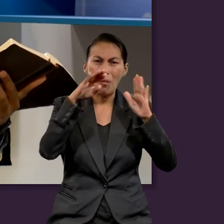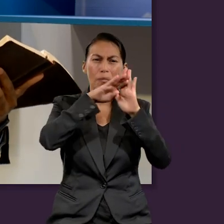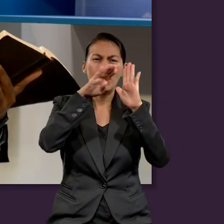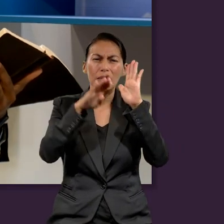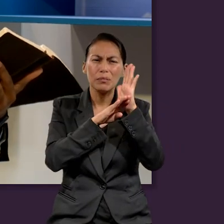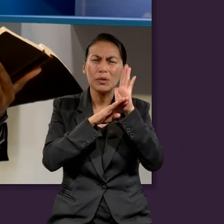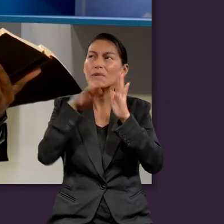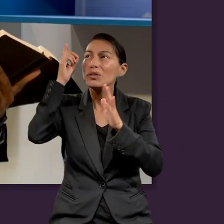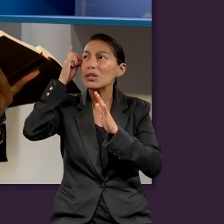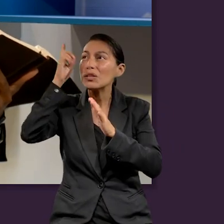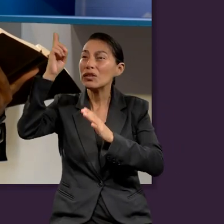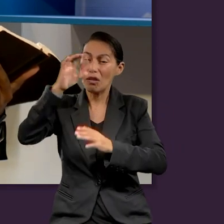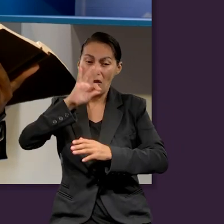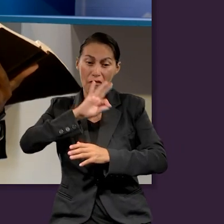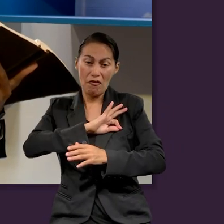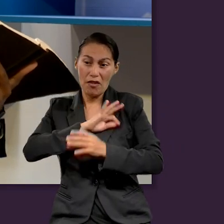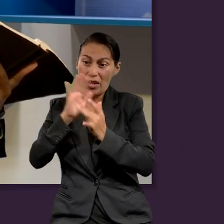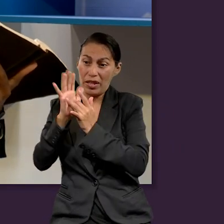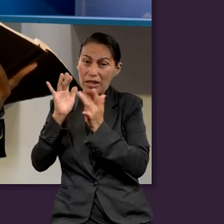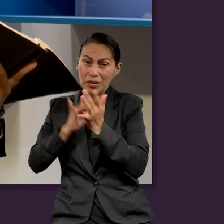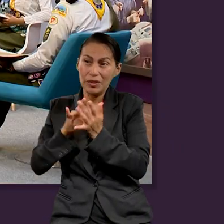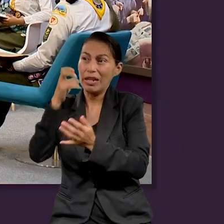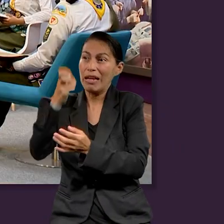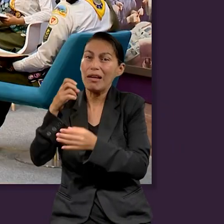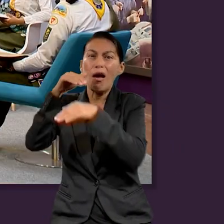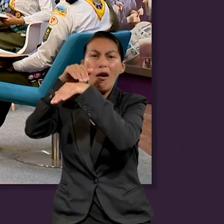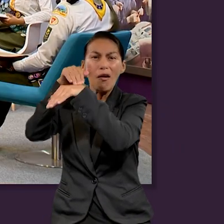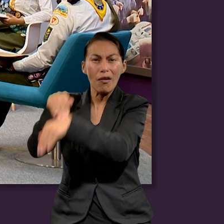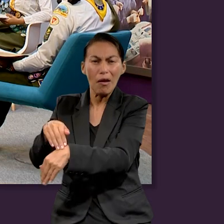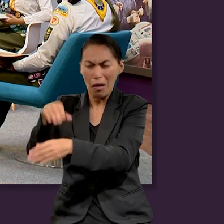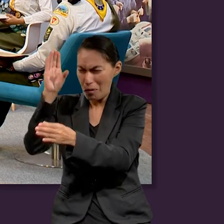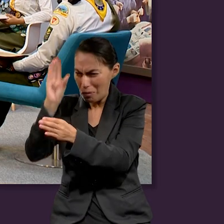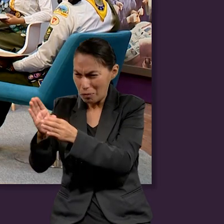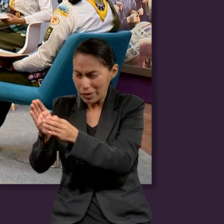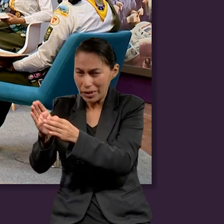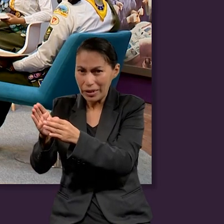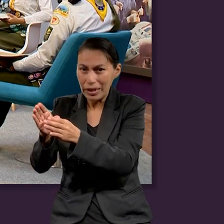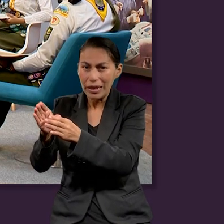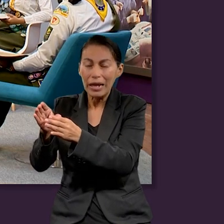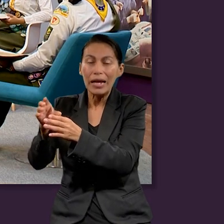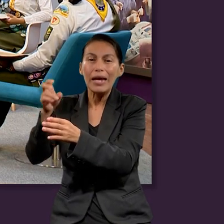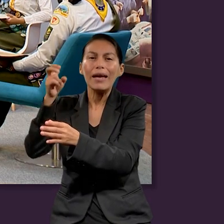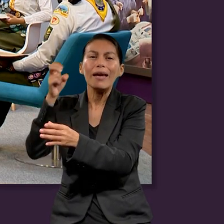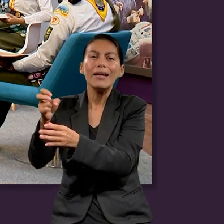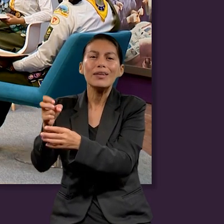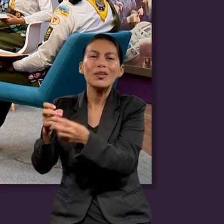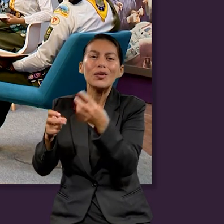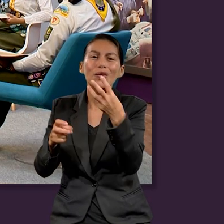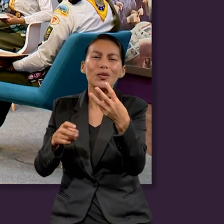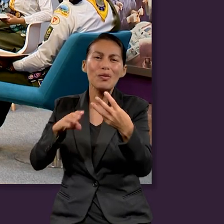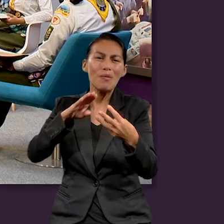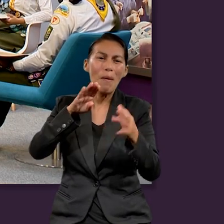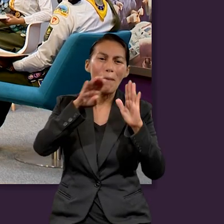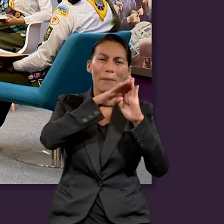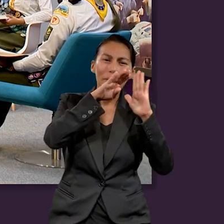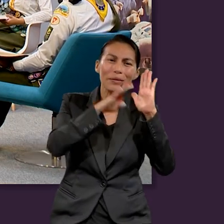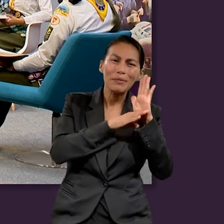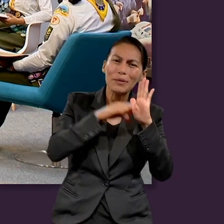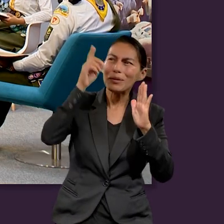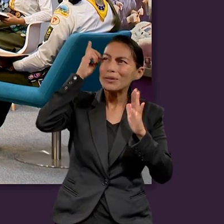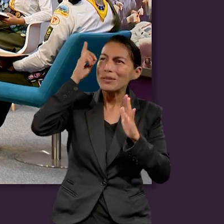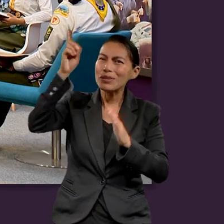sí yo lo vi los mandamientos de Dios y la fe de Jesús los que guardan los mandamientos de Dios y también tienen